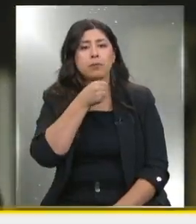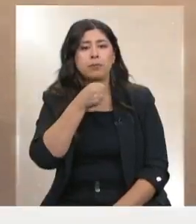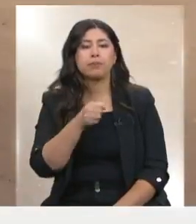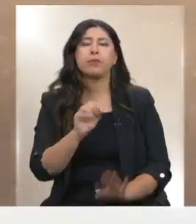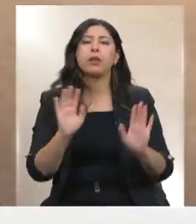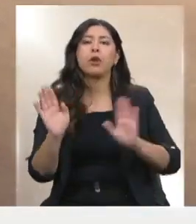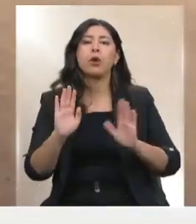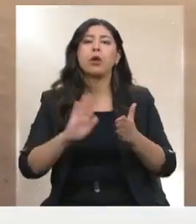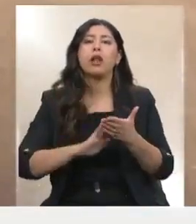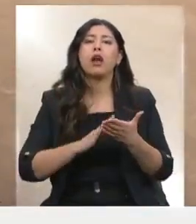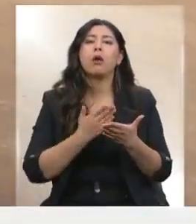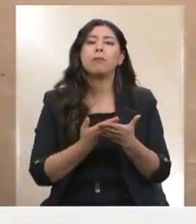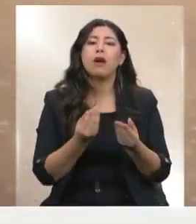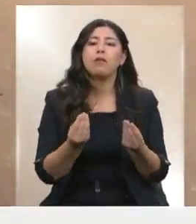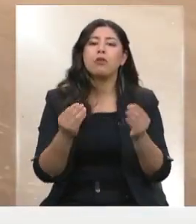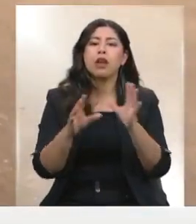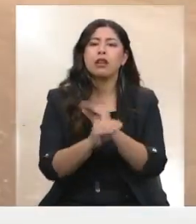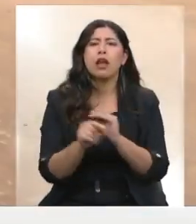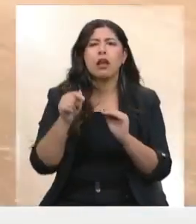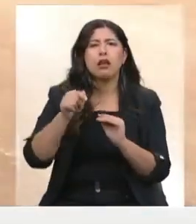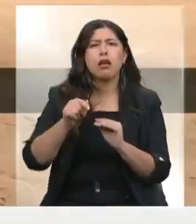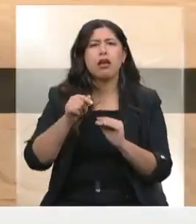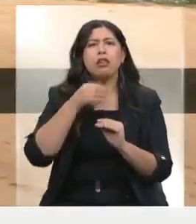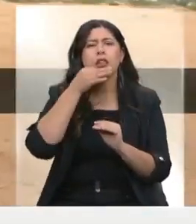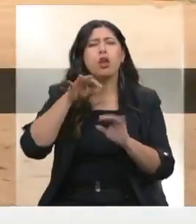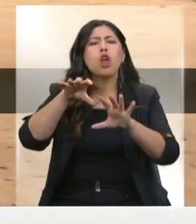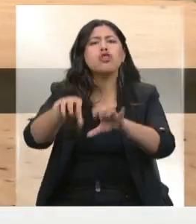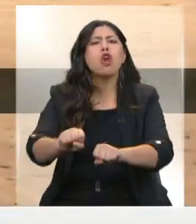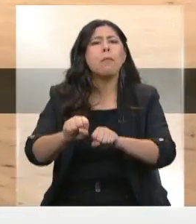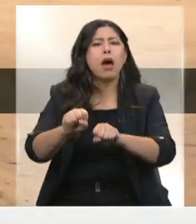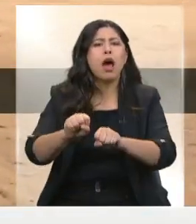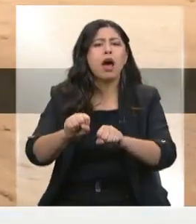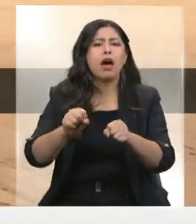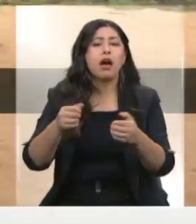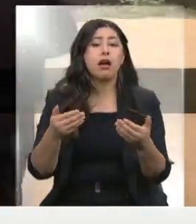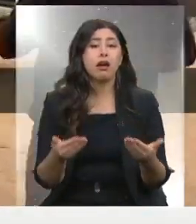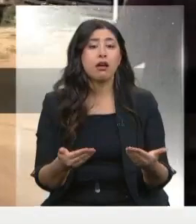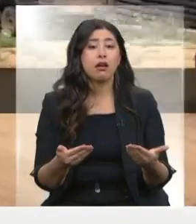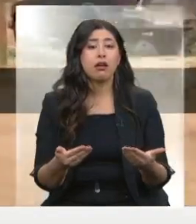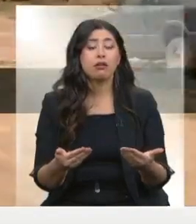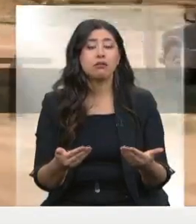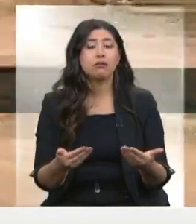Hola, buenas tardes. Llegó una denuncia de que esto es una toma.